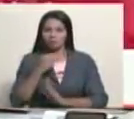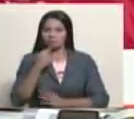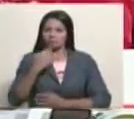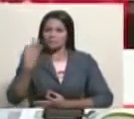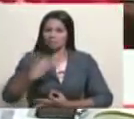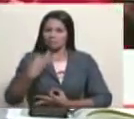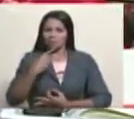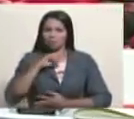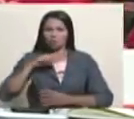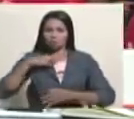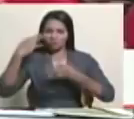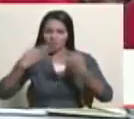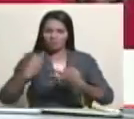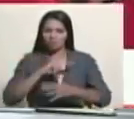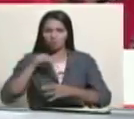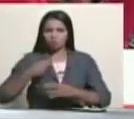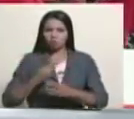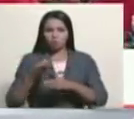digo, que somos de verdad.